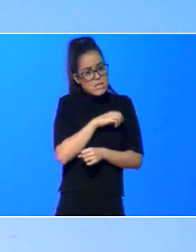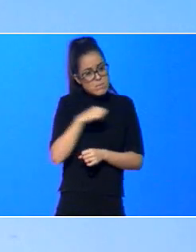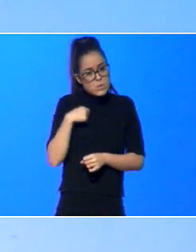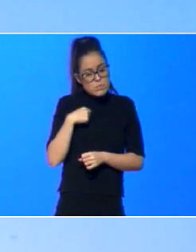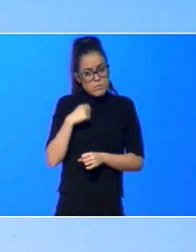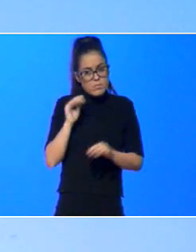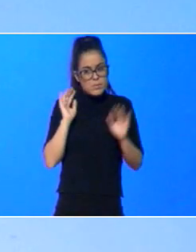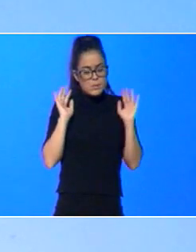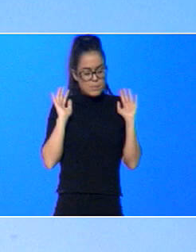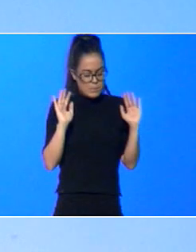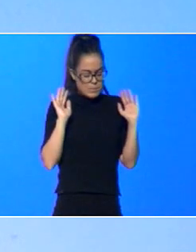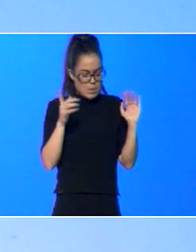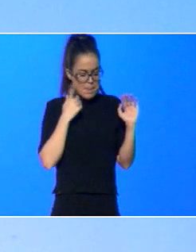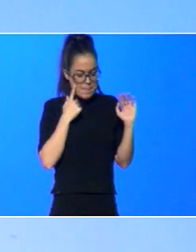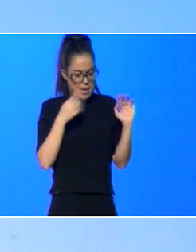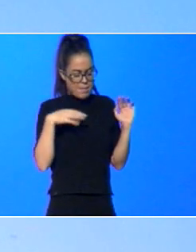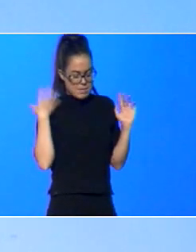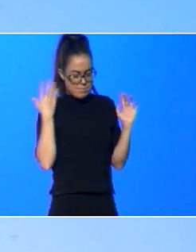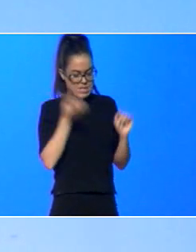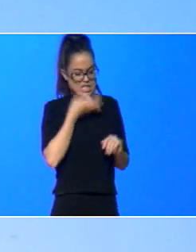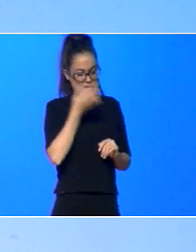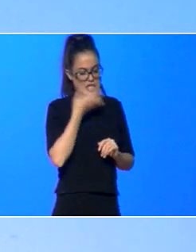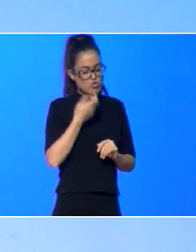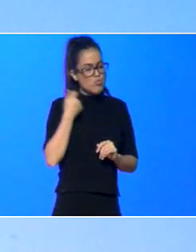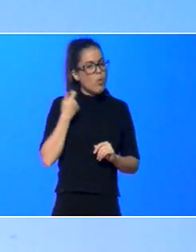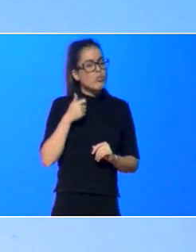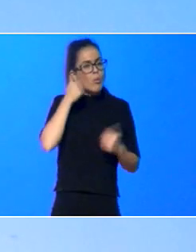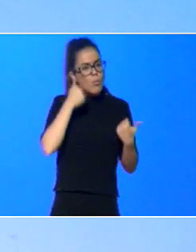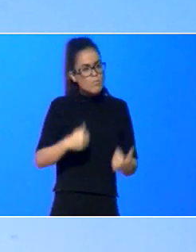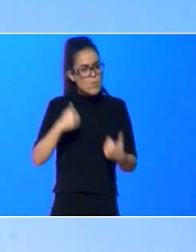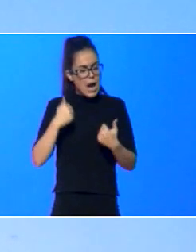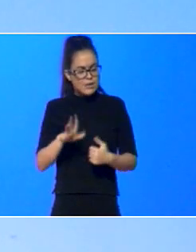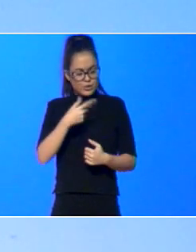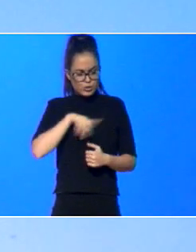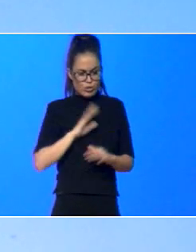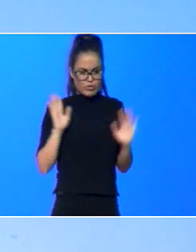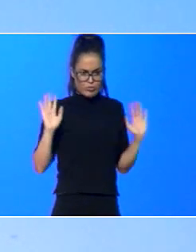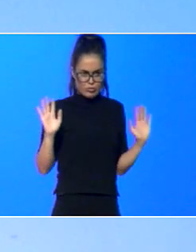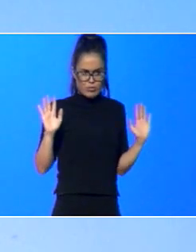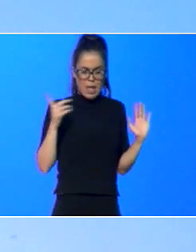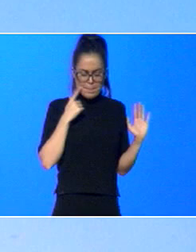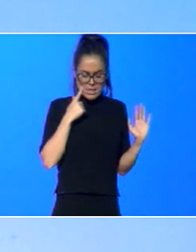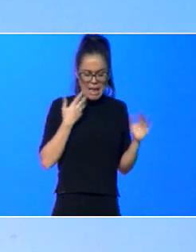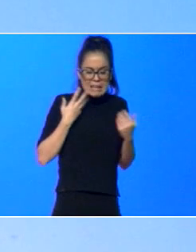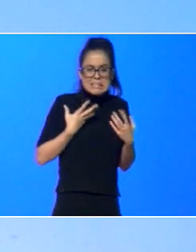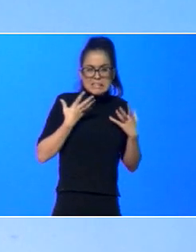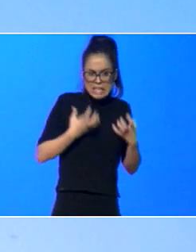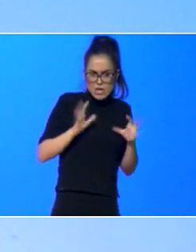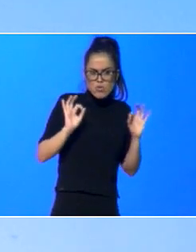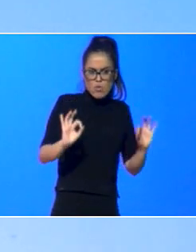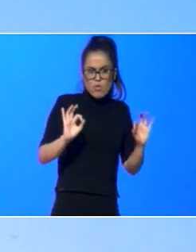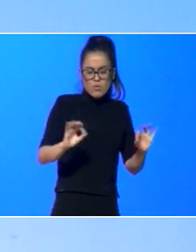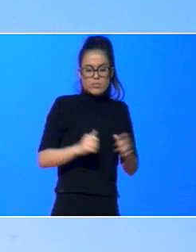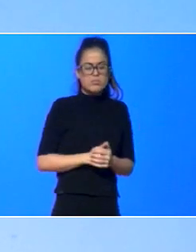tomémonos en serio el discurso de los Derechos no Cómo solucionar bueno Cómo solucionar No